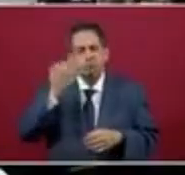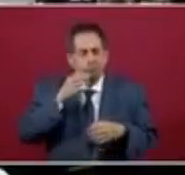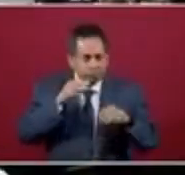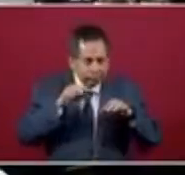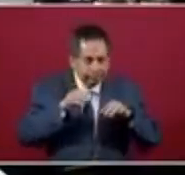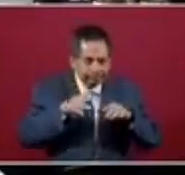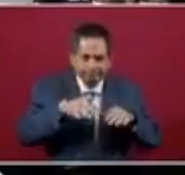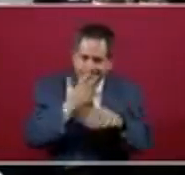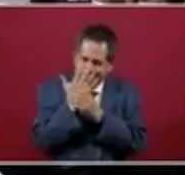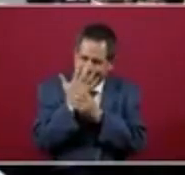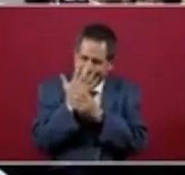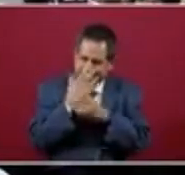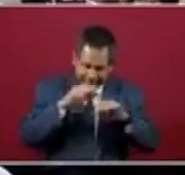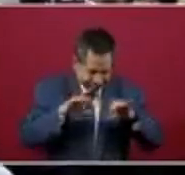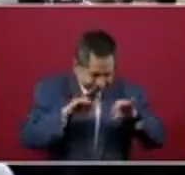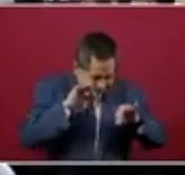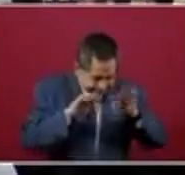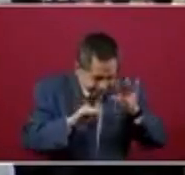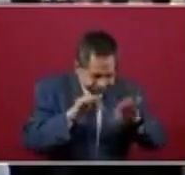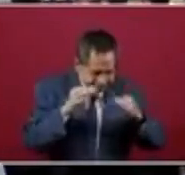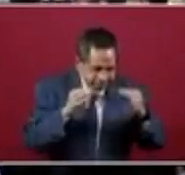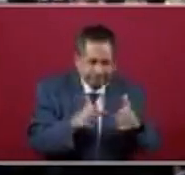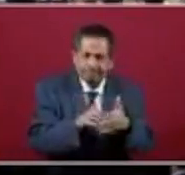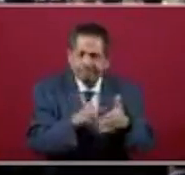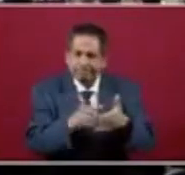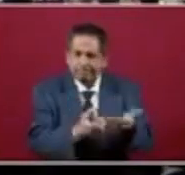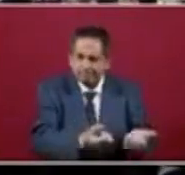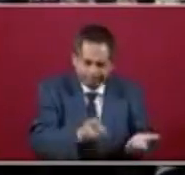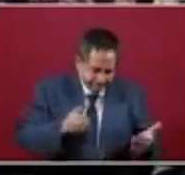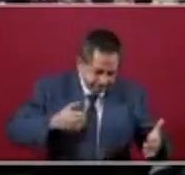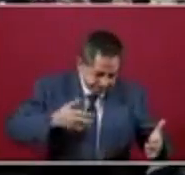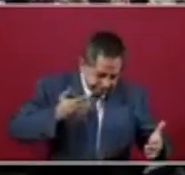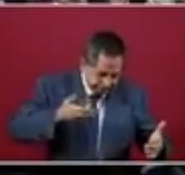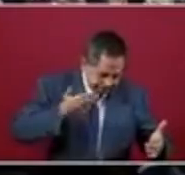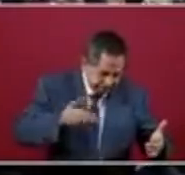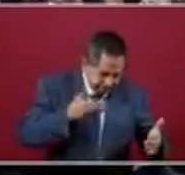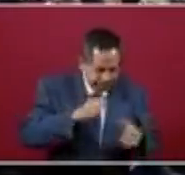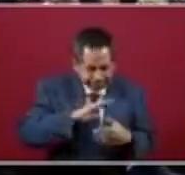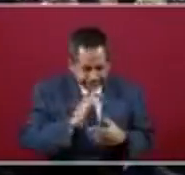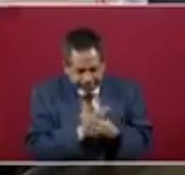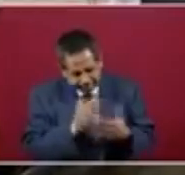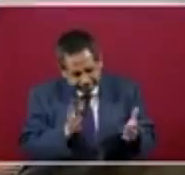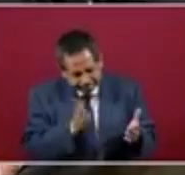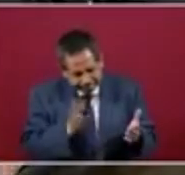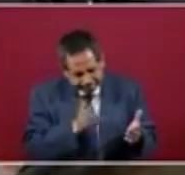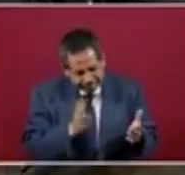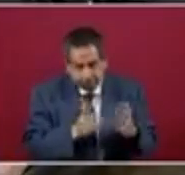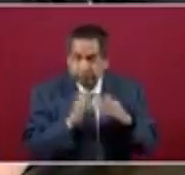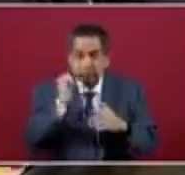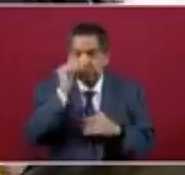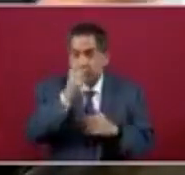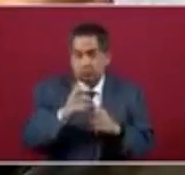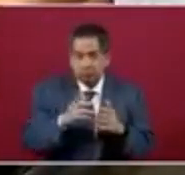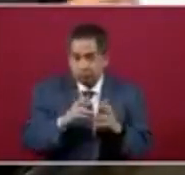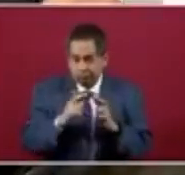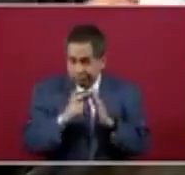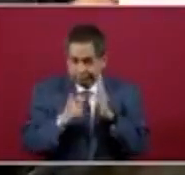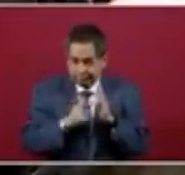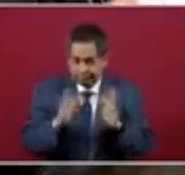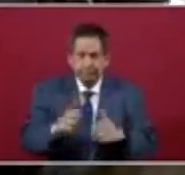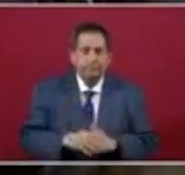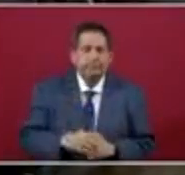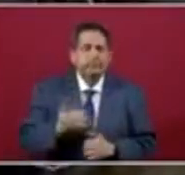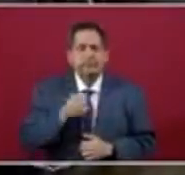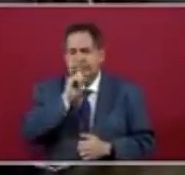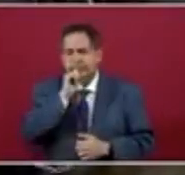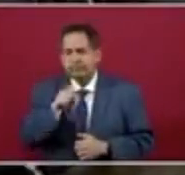momento, de ir y buscar literalmente caja por caja, documento por documento, folder por folder? ¿Ya hay alguna sistematización? Y precisamente